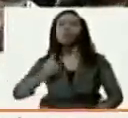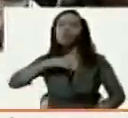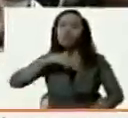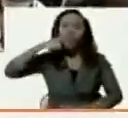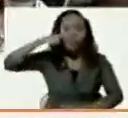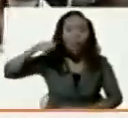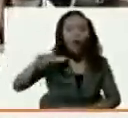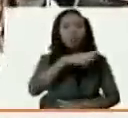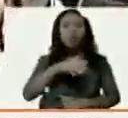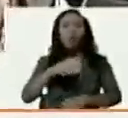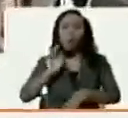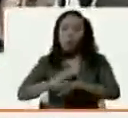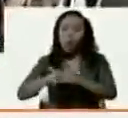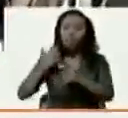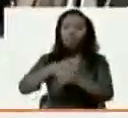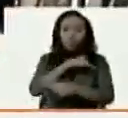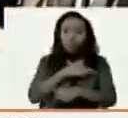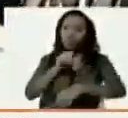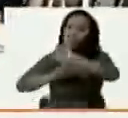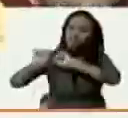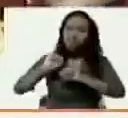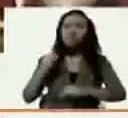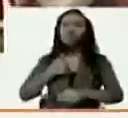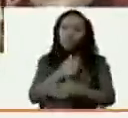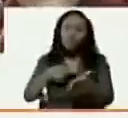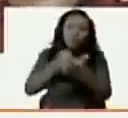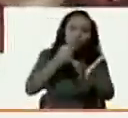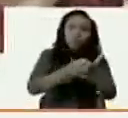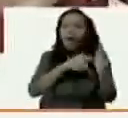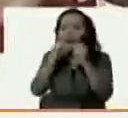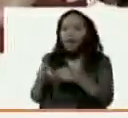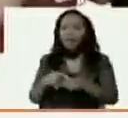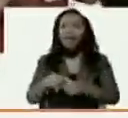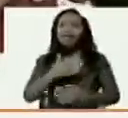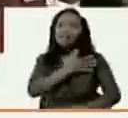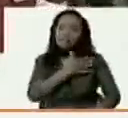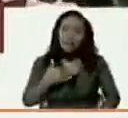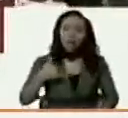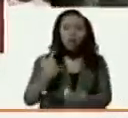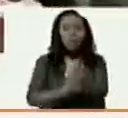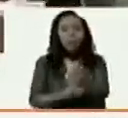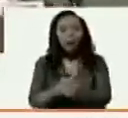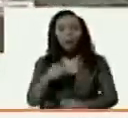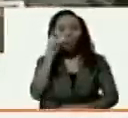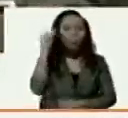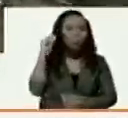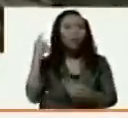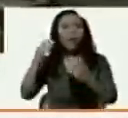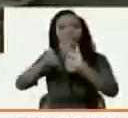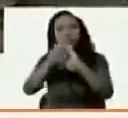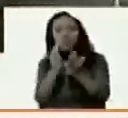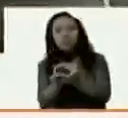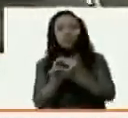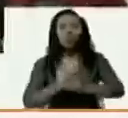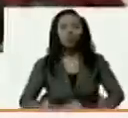pueblo. Por eso la defendemos, por eso luchamos por ella. Queridos hermanos y hermanas del mundo,